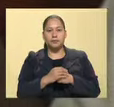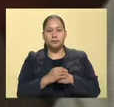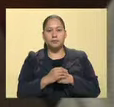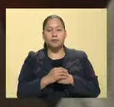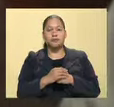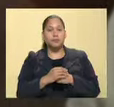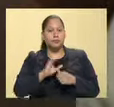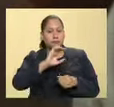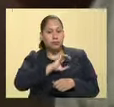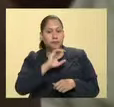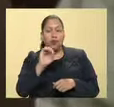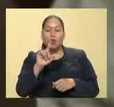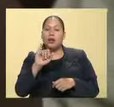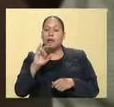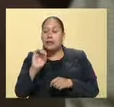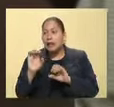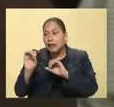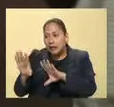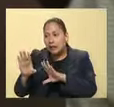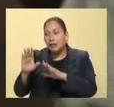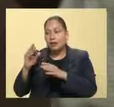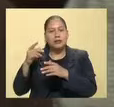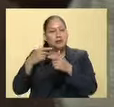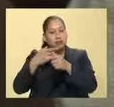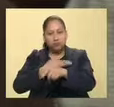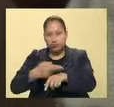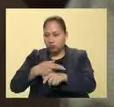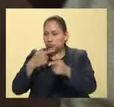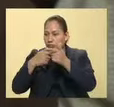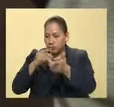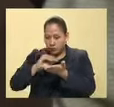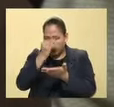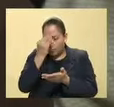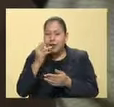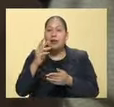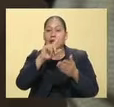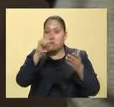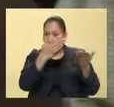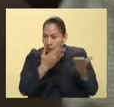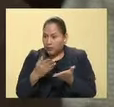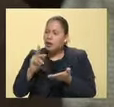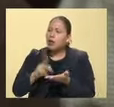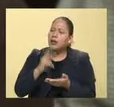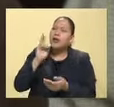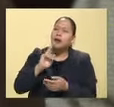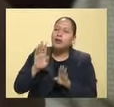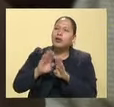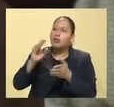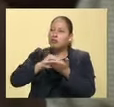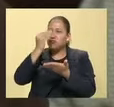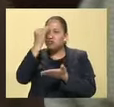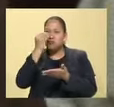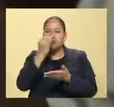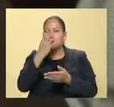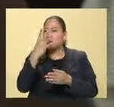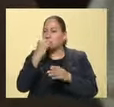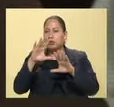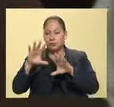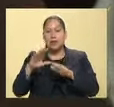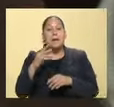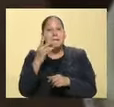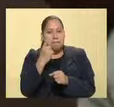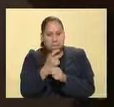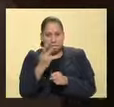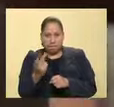Pues querida Olivia, te dejamos en el proceso y regresaremos para ver en qué termina esta obra maestra. Pero antes te quiero